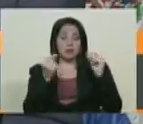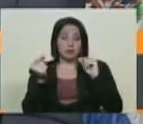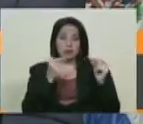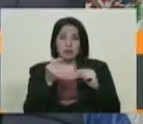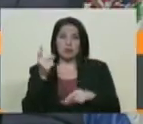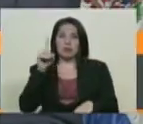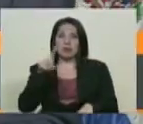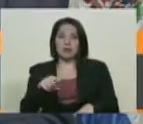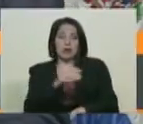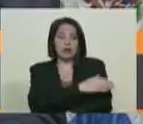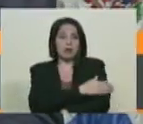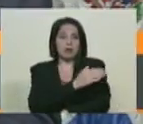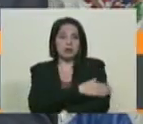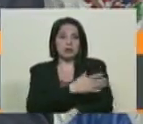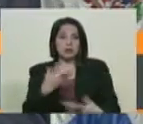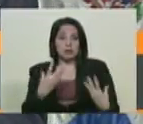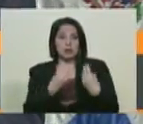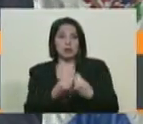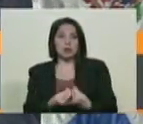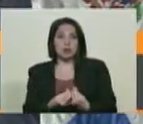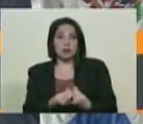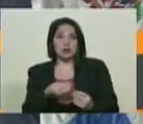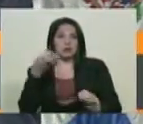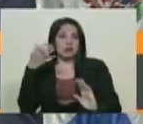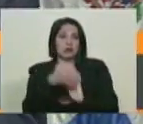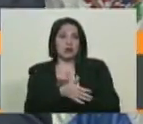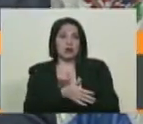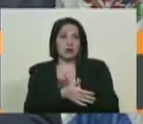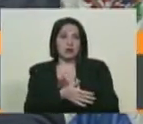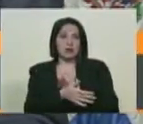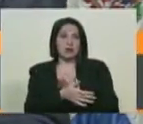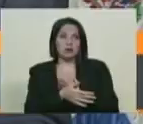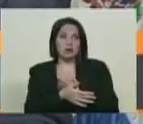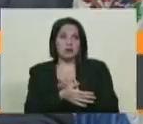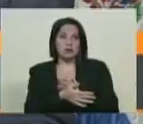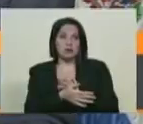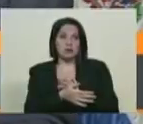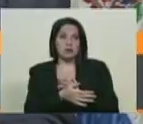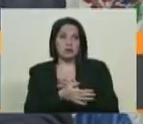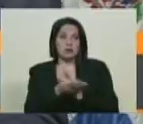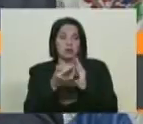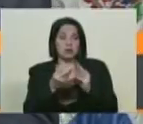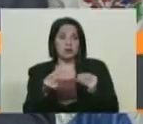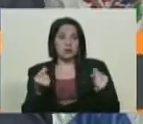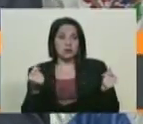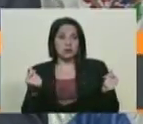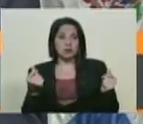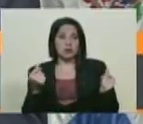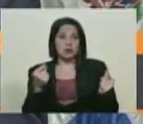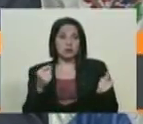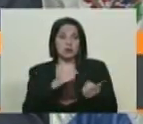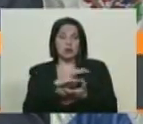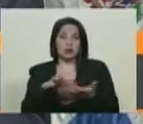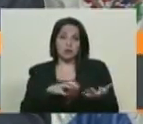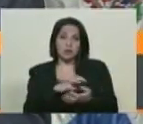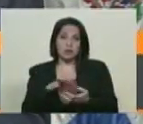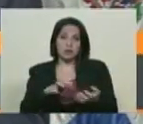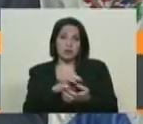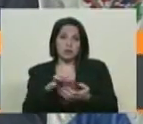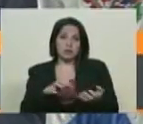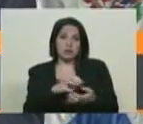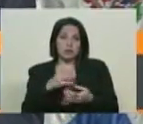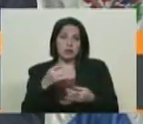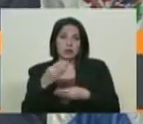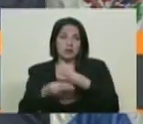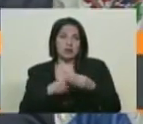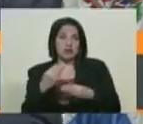discutir también con la oposición venezolana lo concerniente a la solución de los problemas que en este